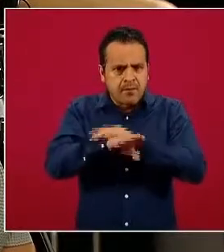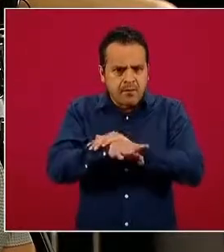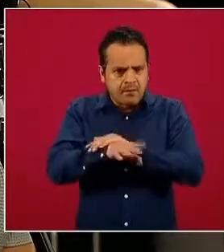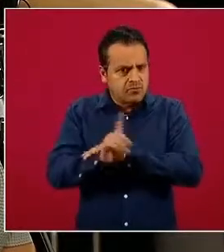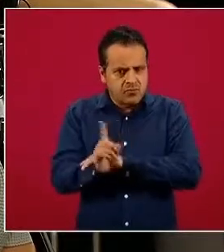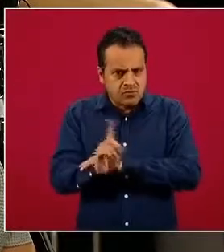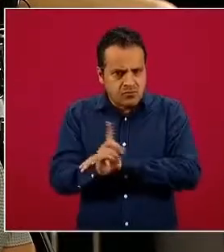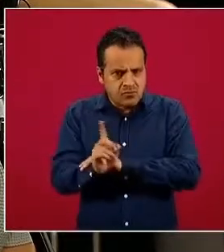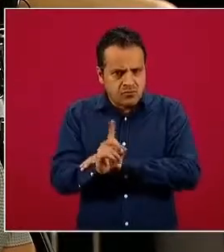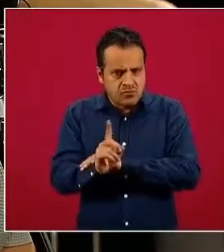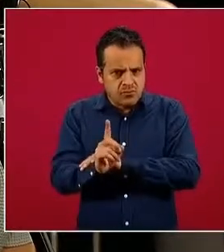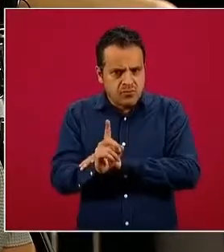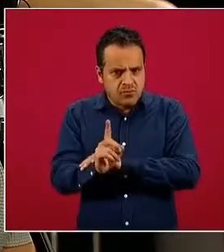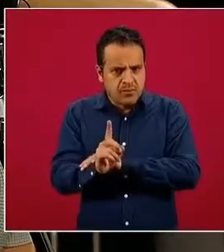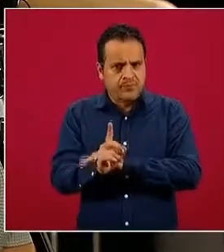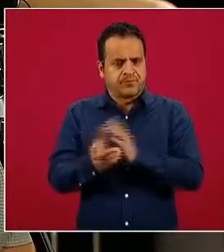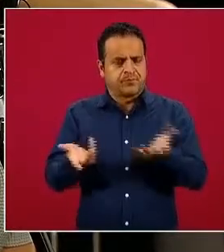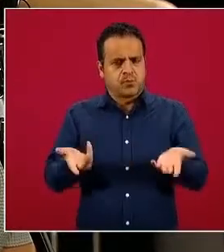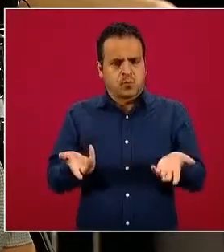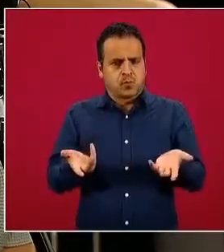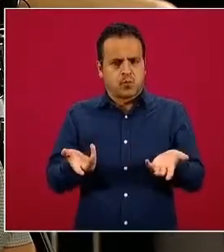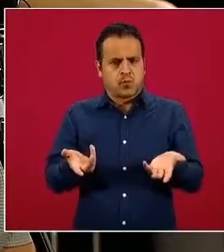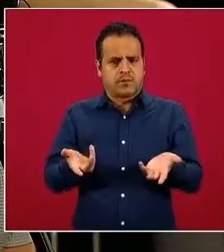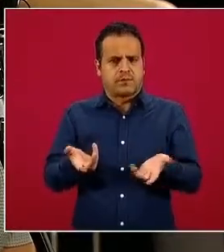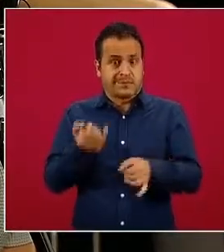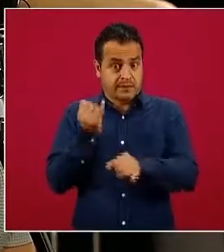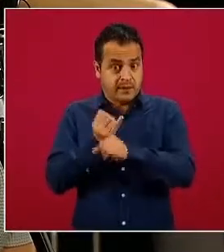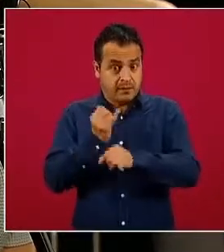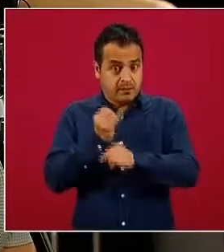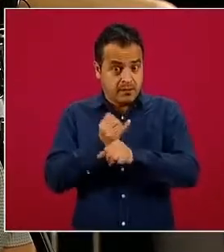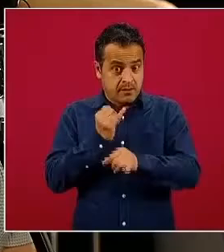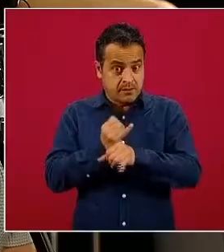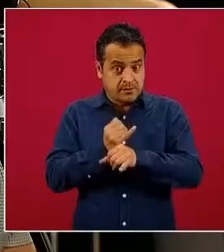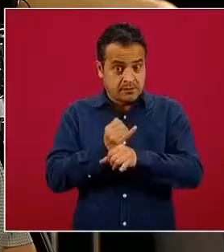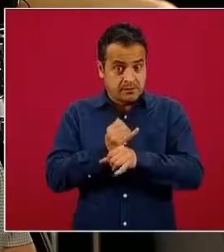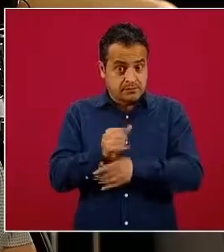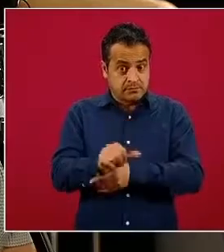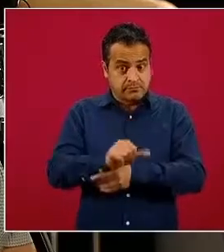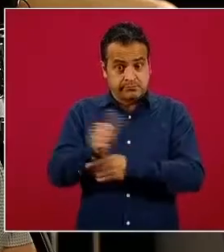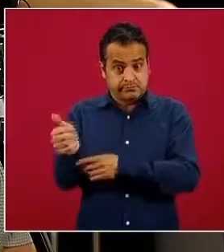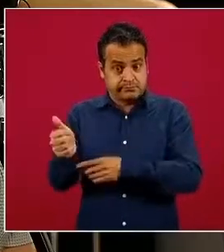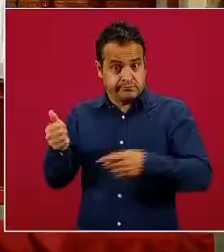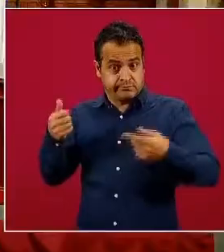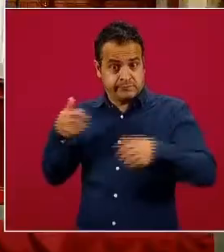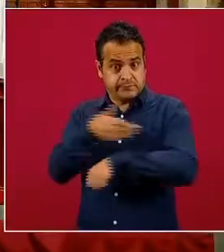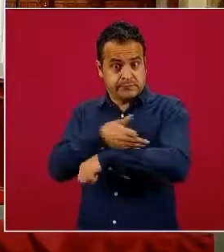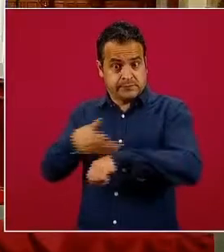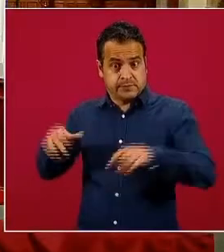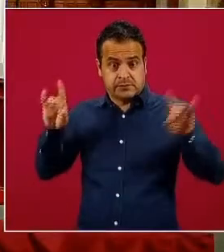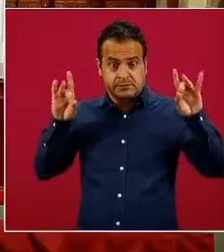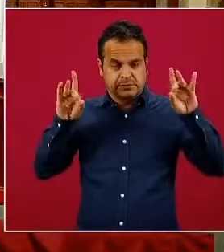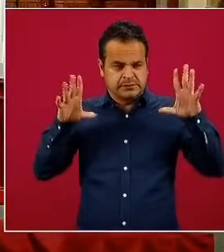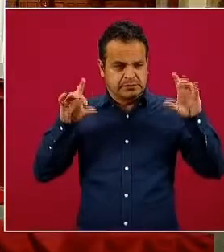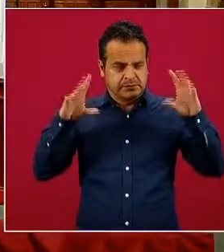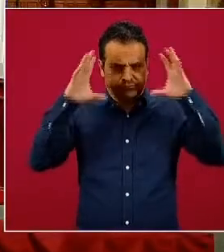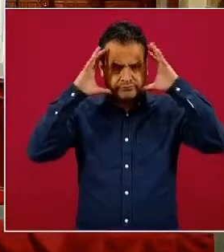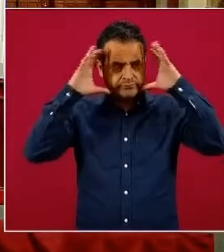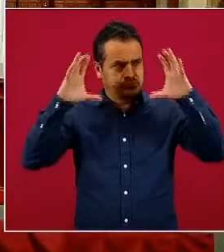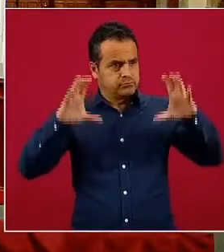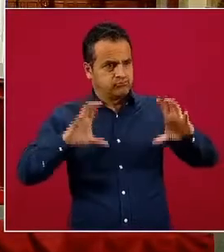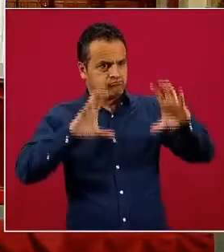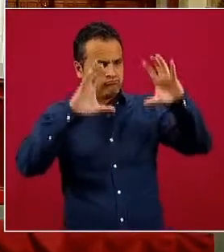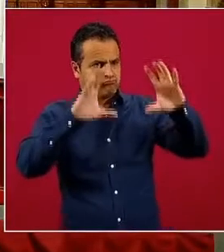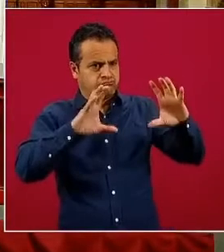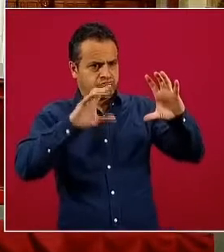que se ponían, los cráneos que se ponían en Reforma, no los transformarían en una presentación virtual, a lo mejor valdría la